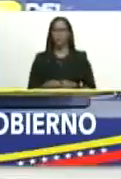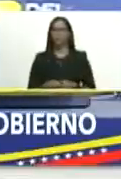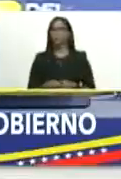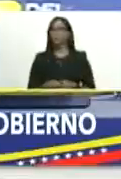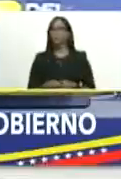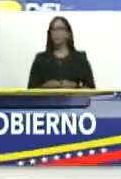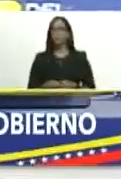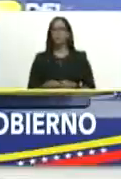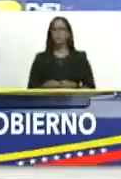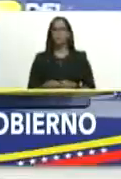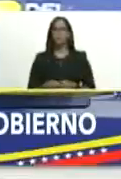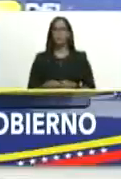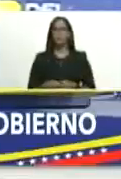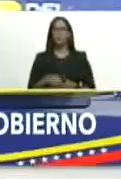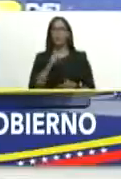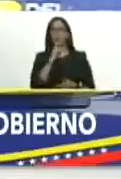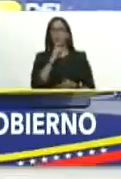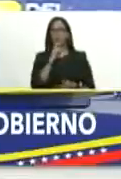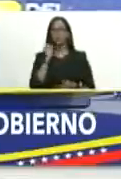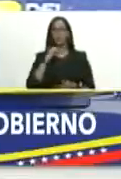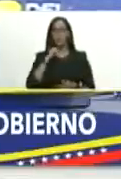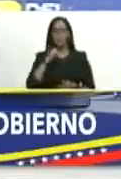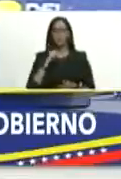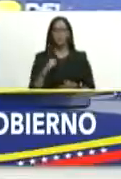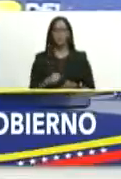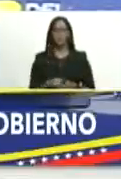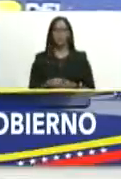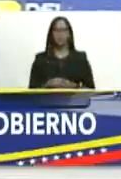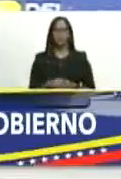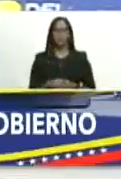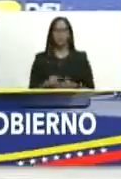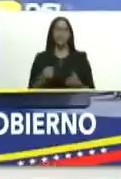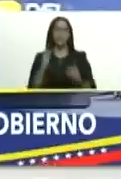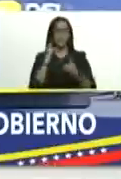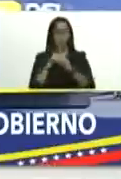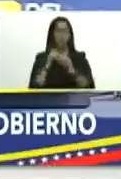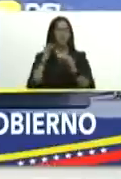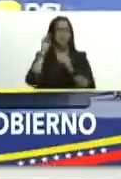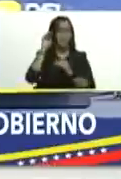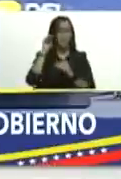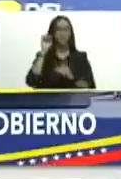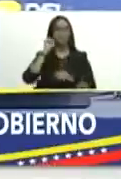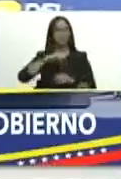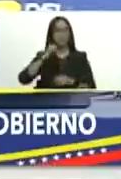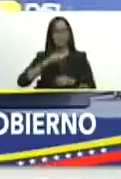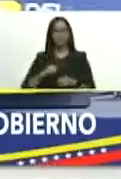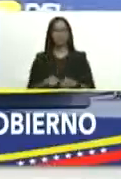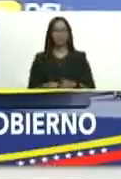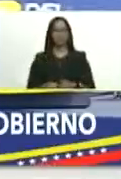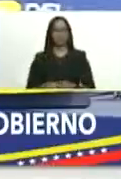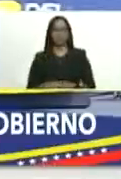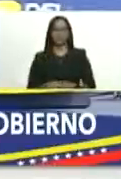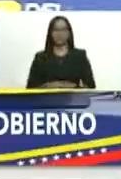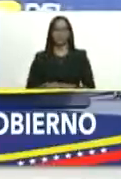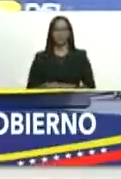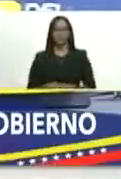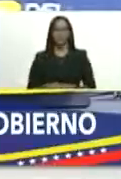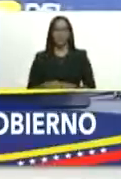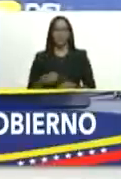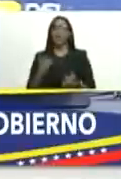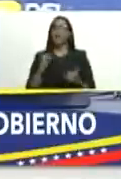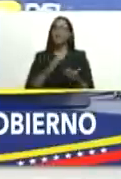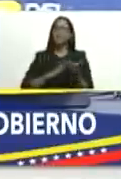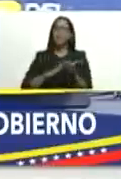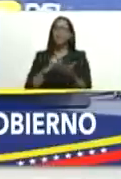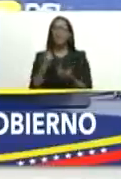Ha costado, ha costado. Nos deja retos hacia adelante, nos dejan retos hacia adelante. ¿Hay asuntos que